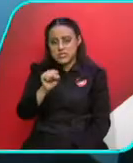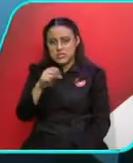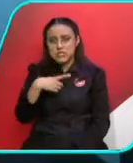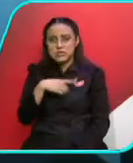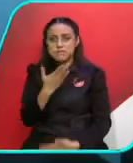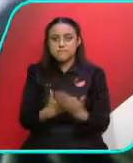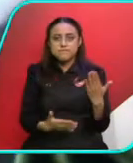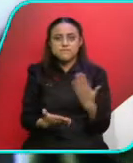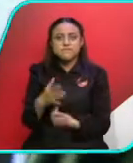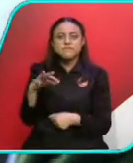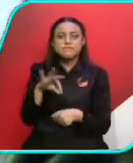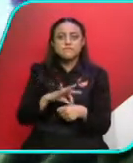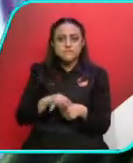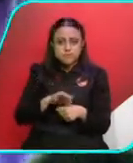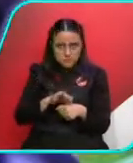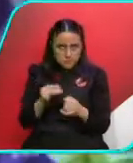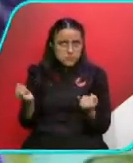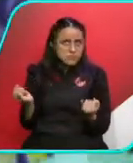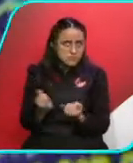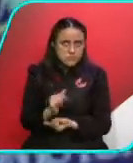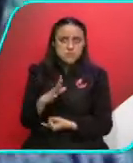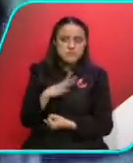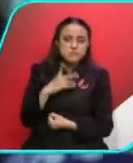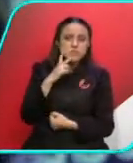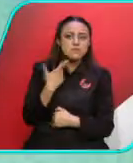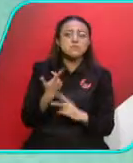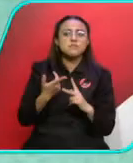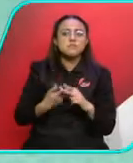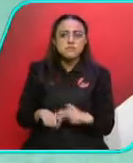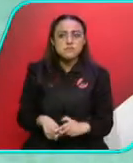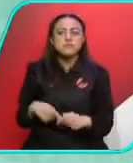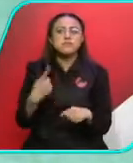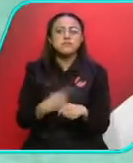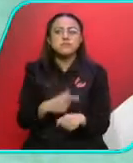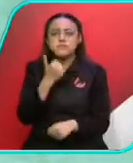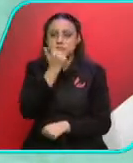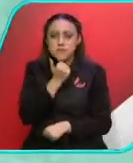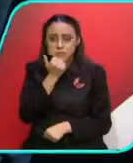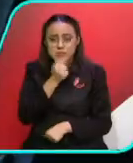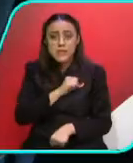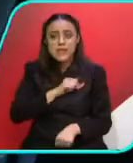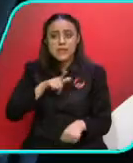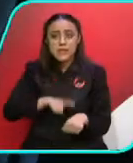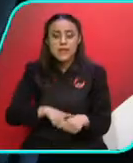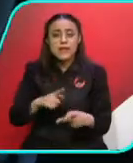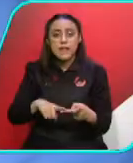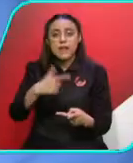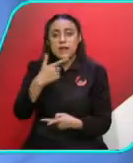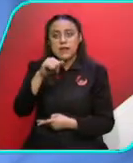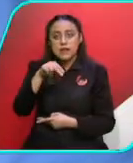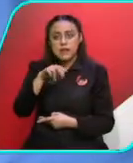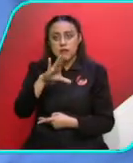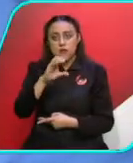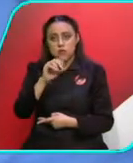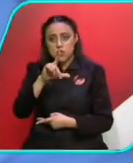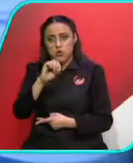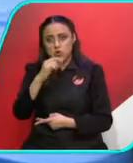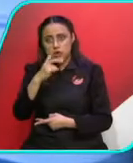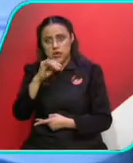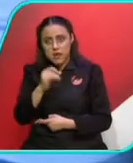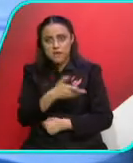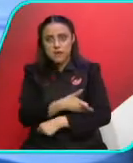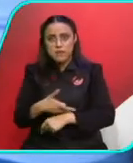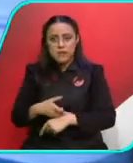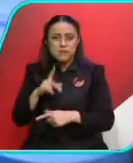servicio de farmacia. A partir de este año se implementó la clínica de diabetes, la especialidad de ginecología y el servicio de planificación